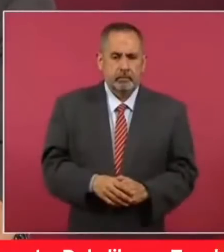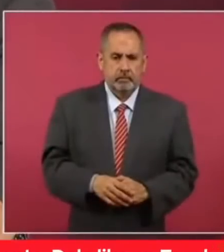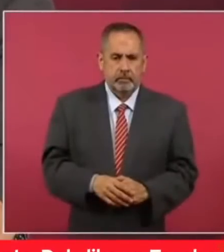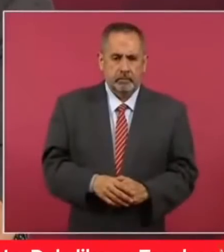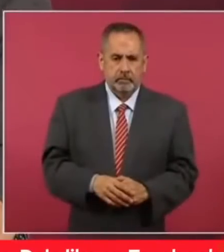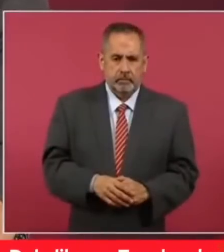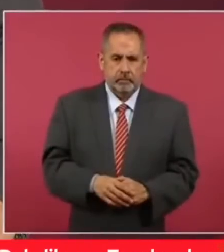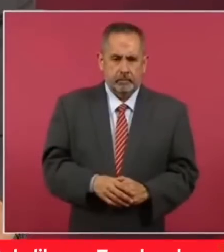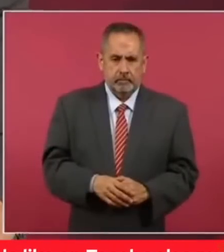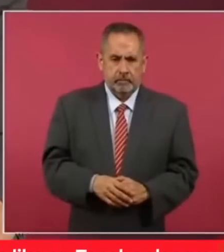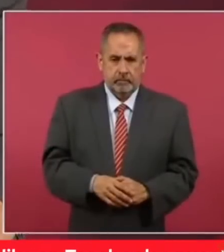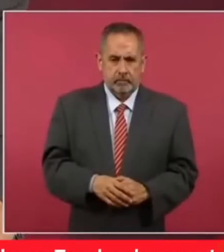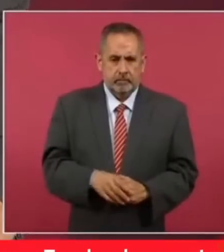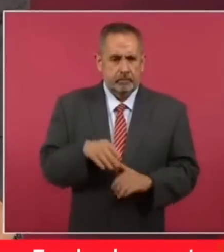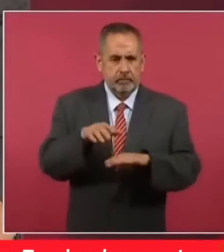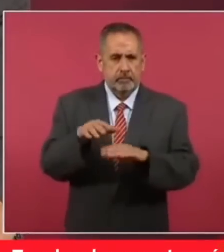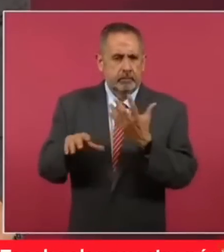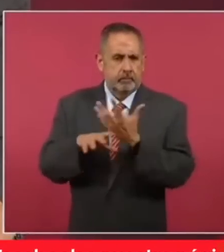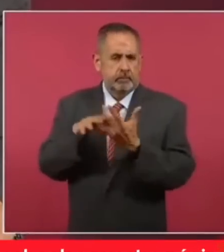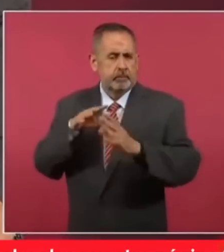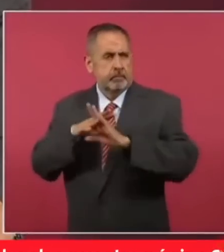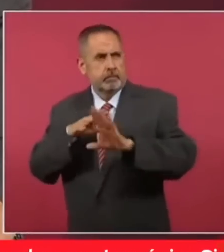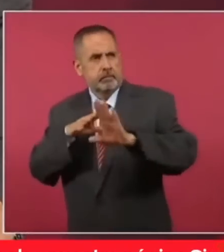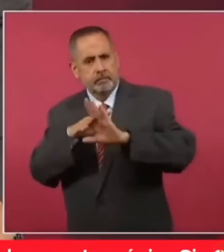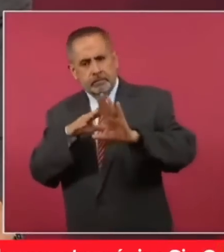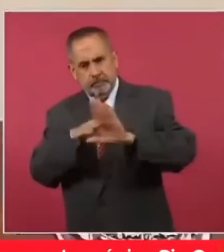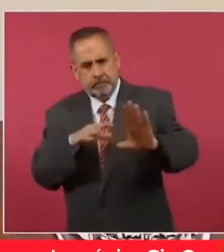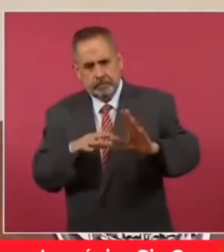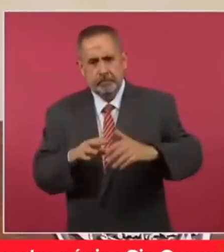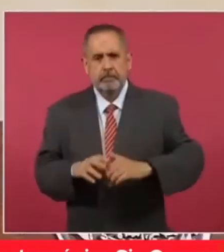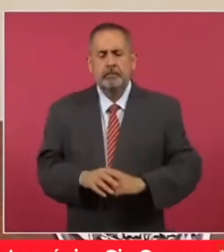lo de los migrantes.